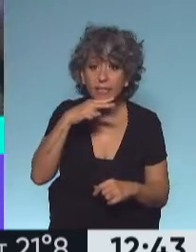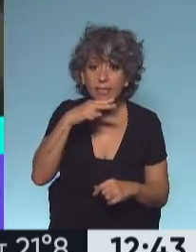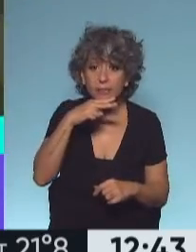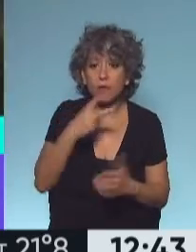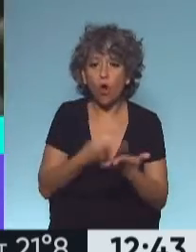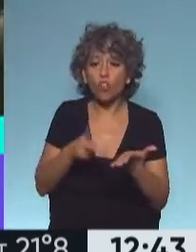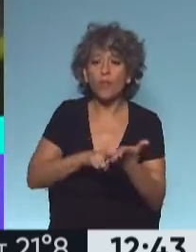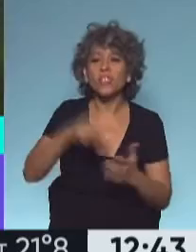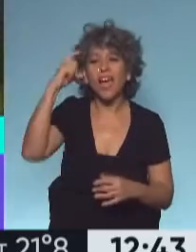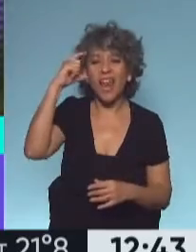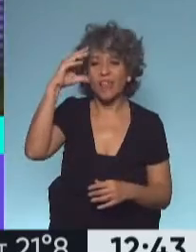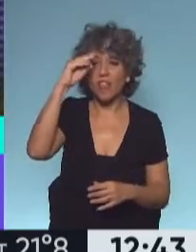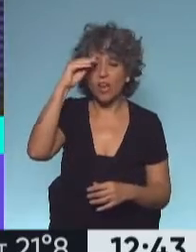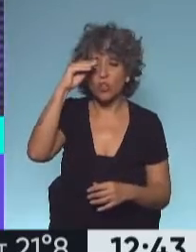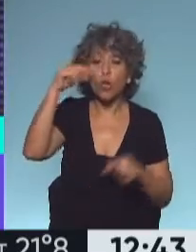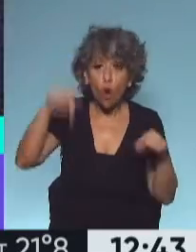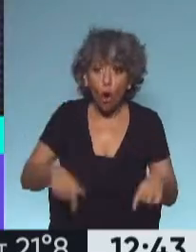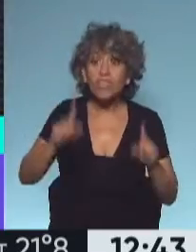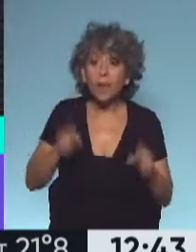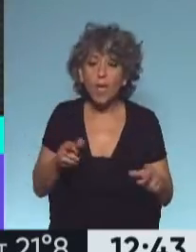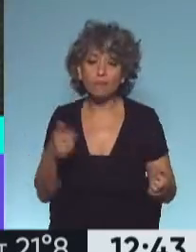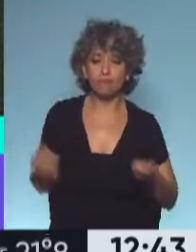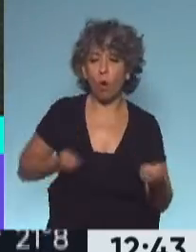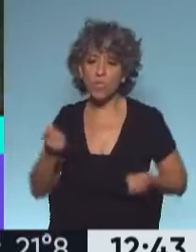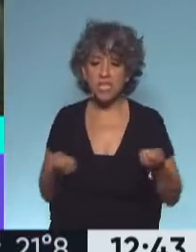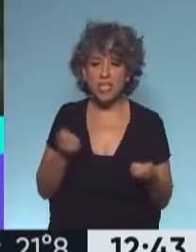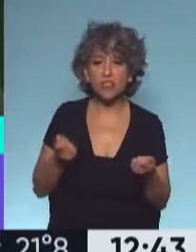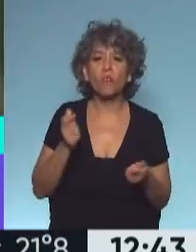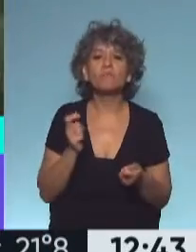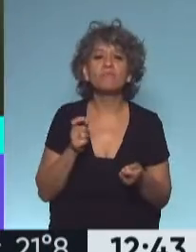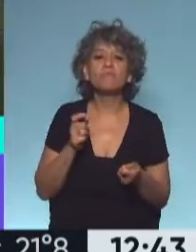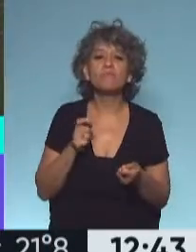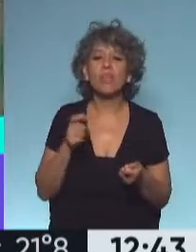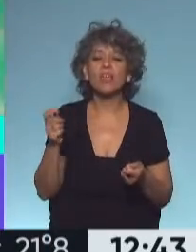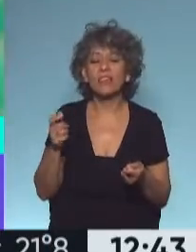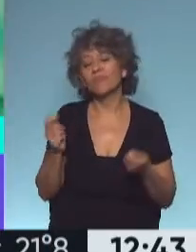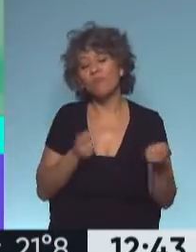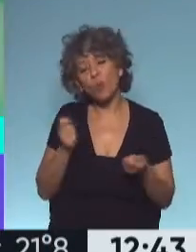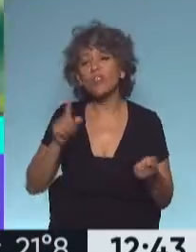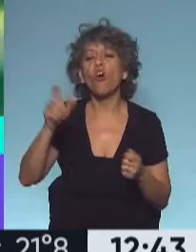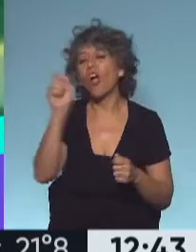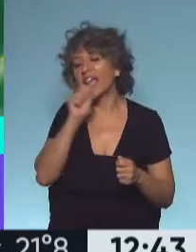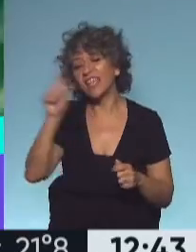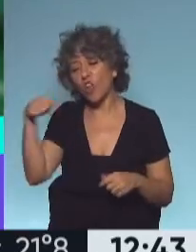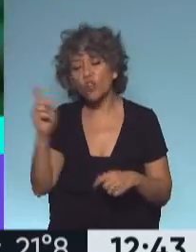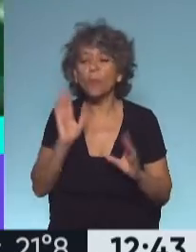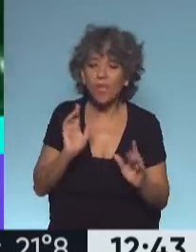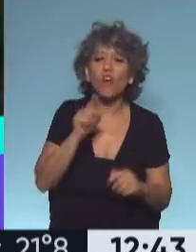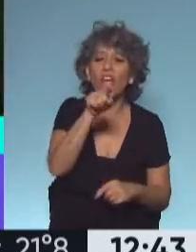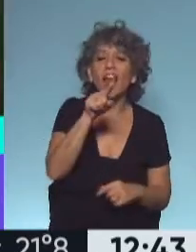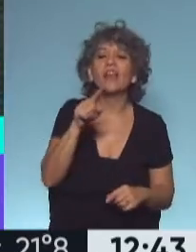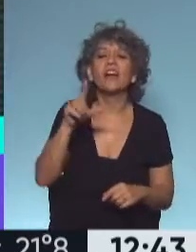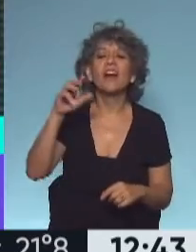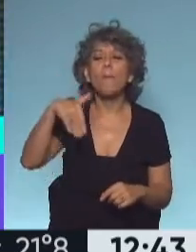una vez más a las 10 de la noche. Y hoy también tenemos movidito, ese Sebastián, pero no importa, movidito con la Mona también, $1,000,000 va a